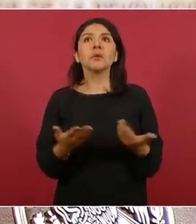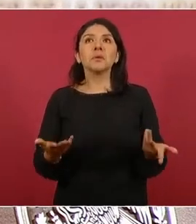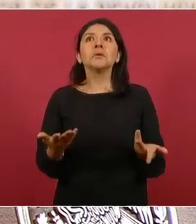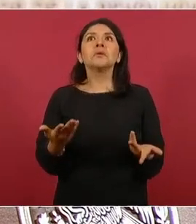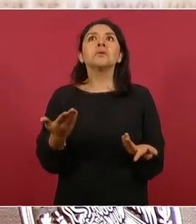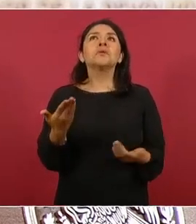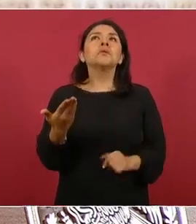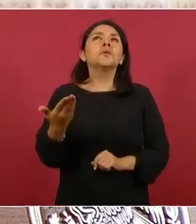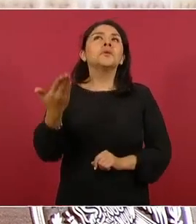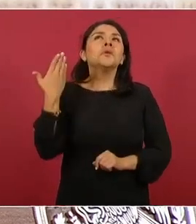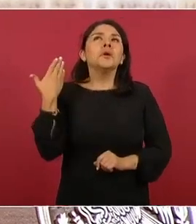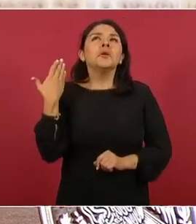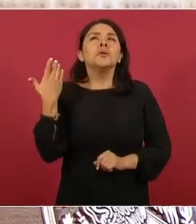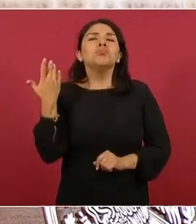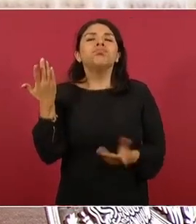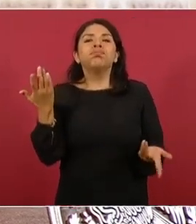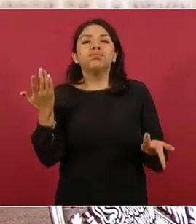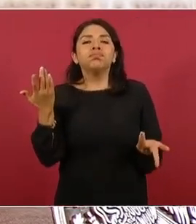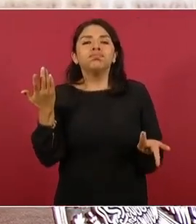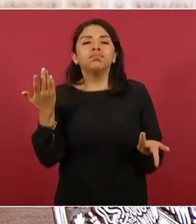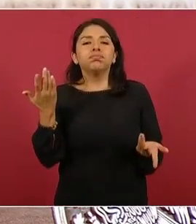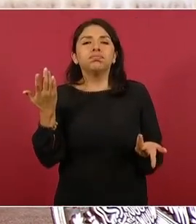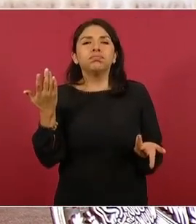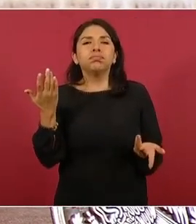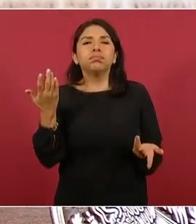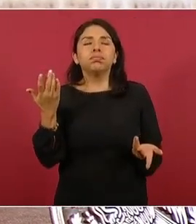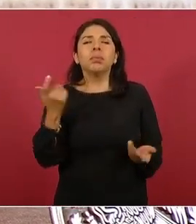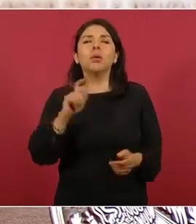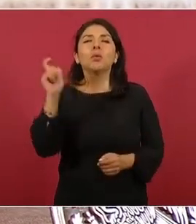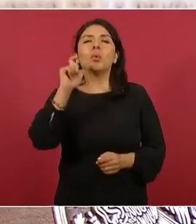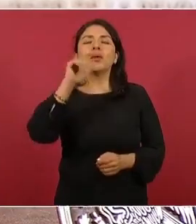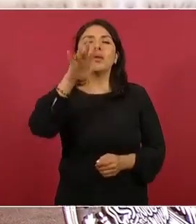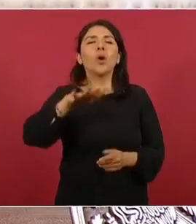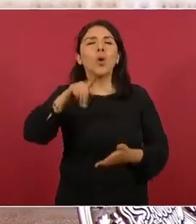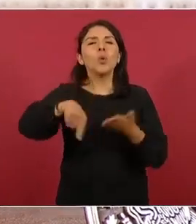Desde el sitio de Cuautla,